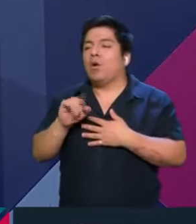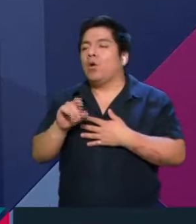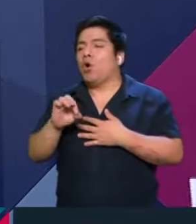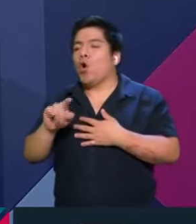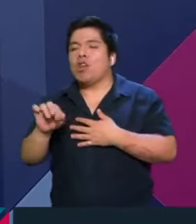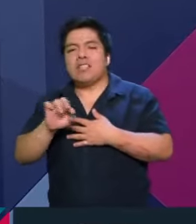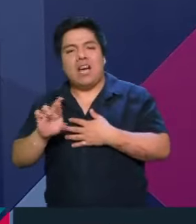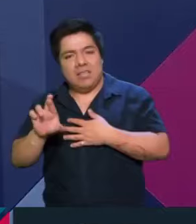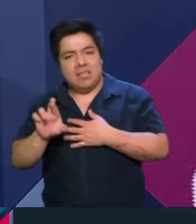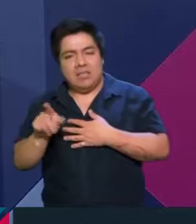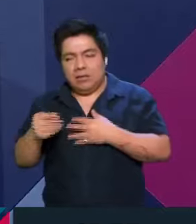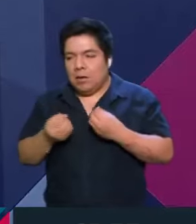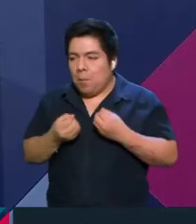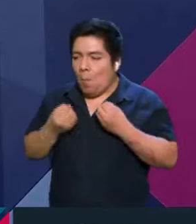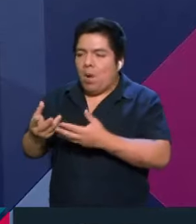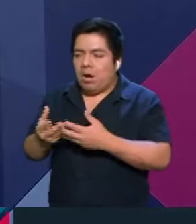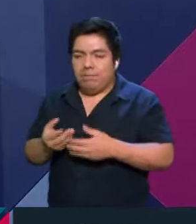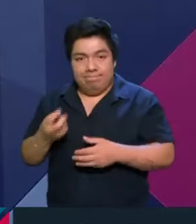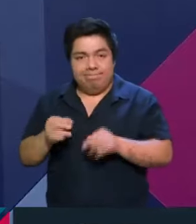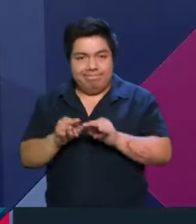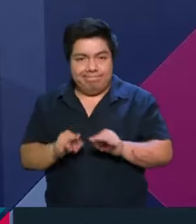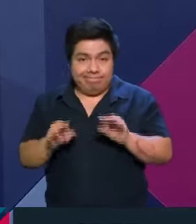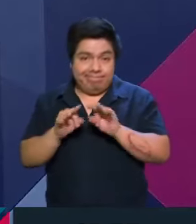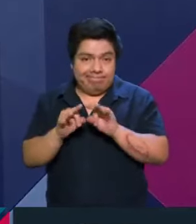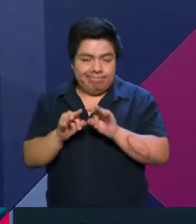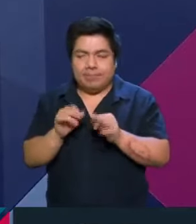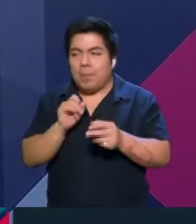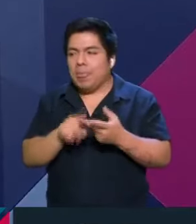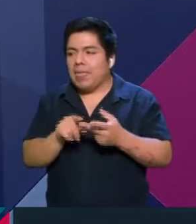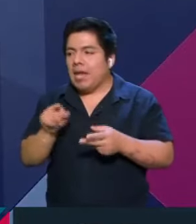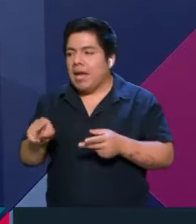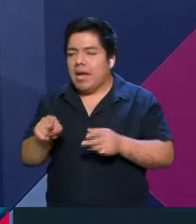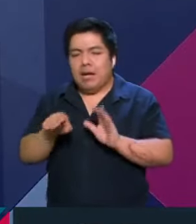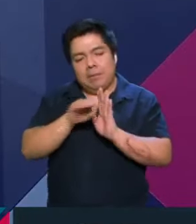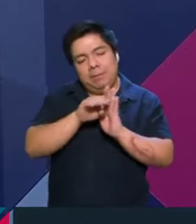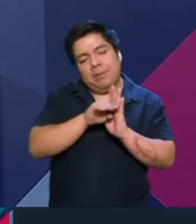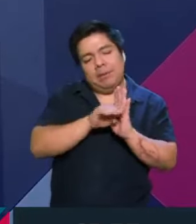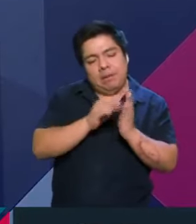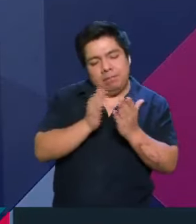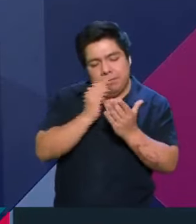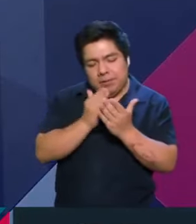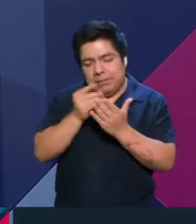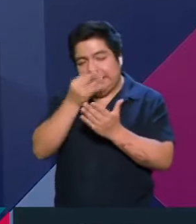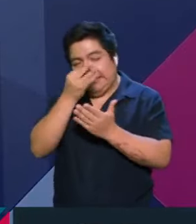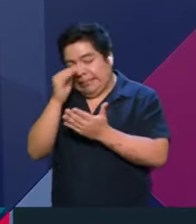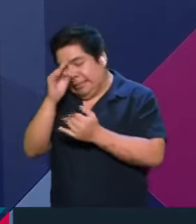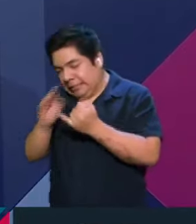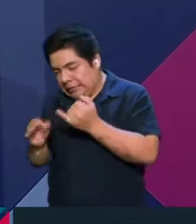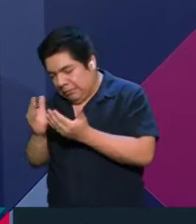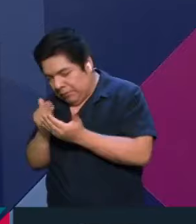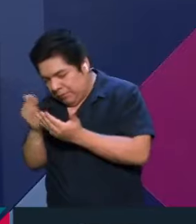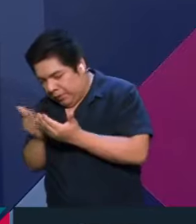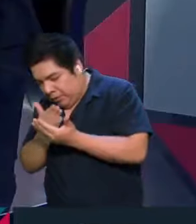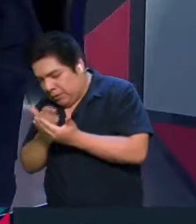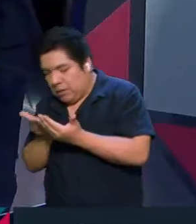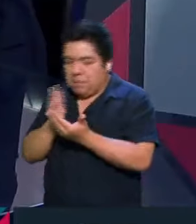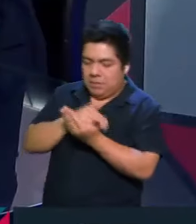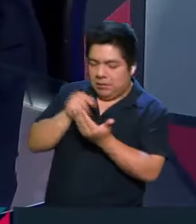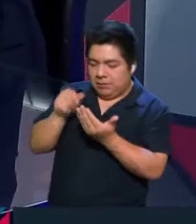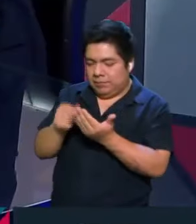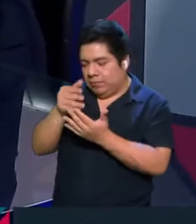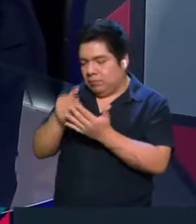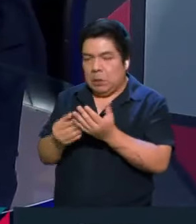¿no? Eso es clave. Y hay también en este catálogo, en la última parte del libro, además de, pues no sé